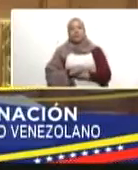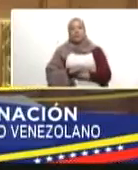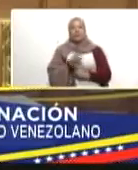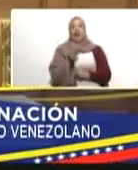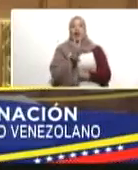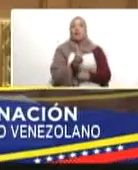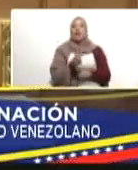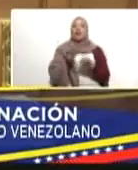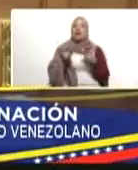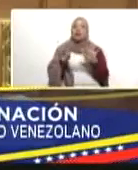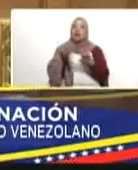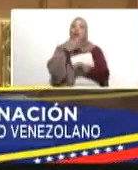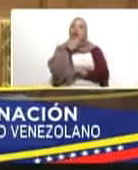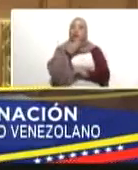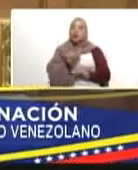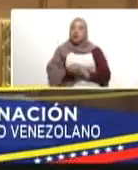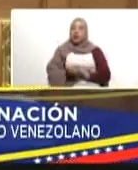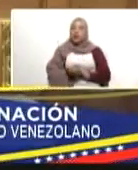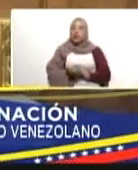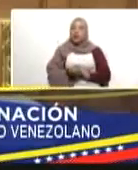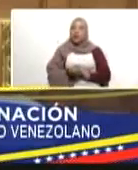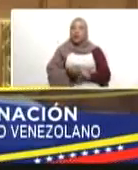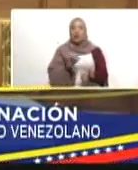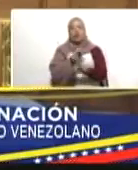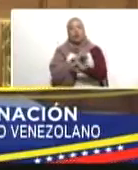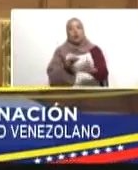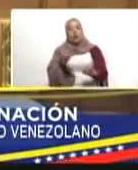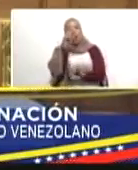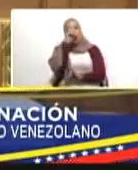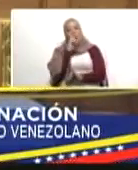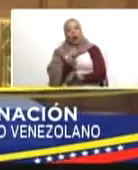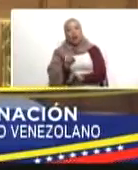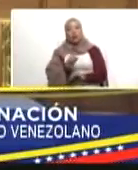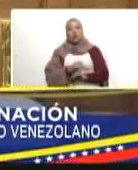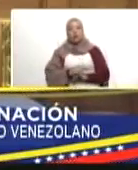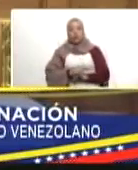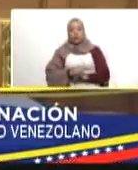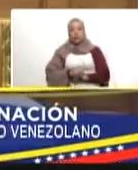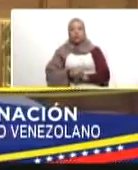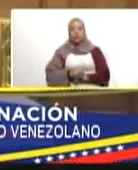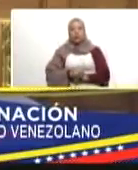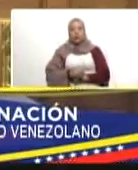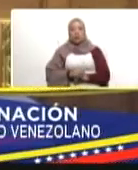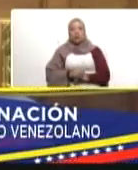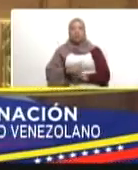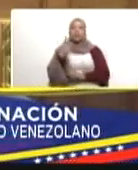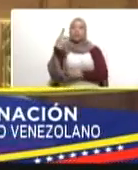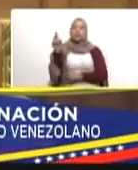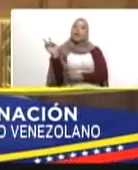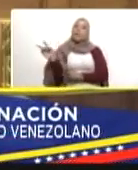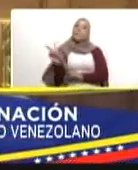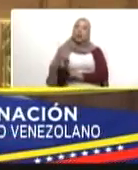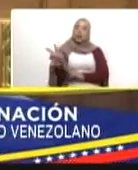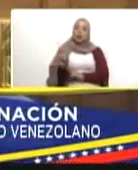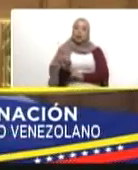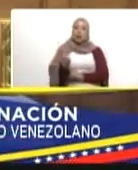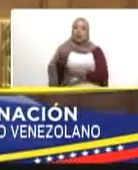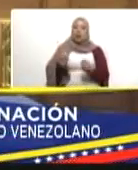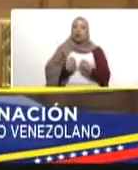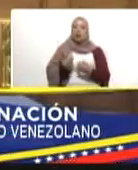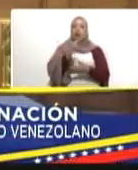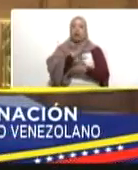de diciembre Ya finalizando el año en la fachada atlántica venezolana y